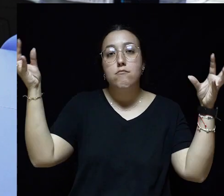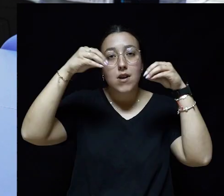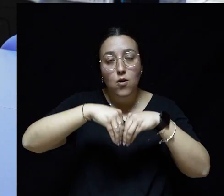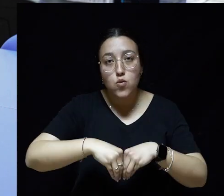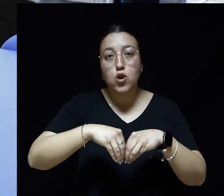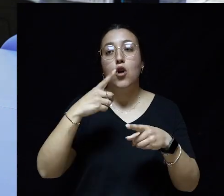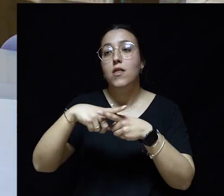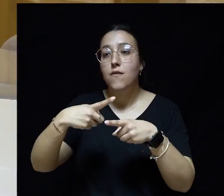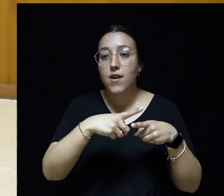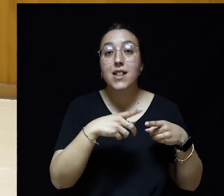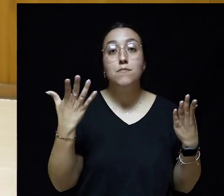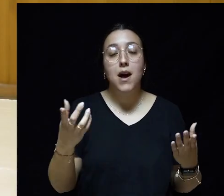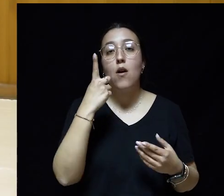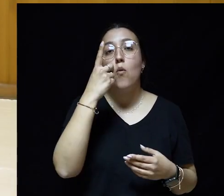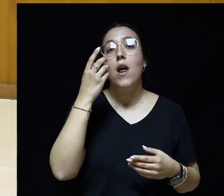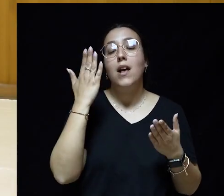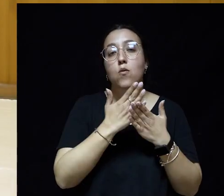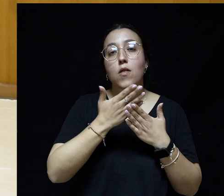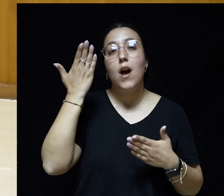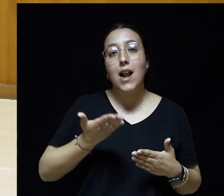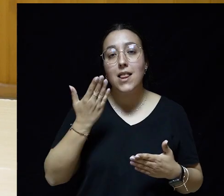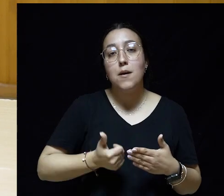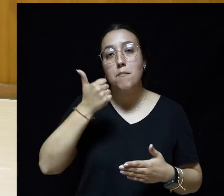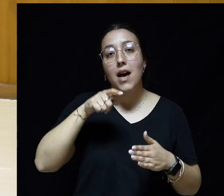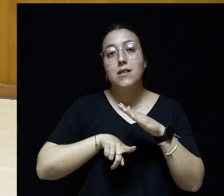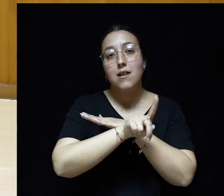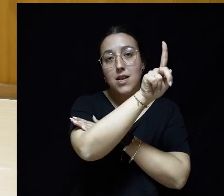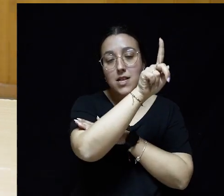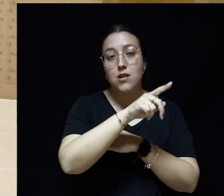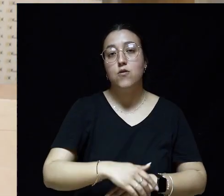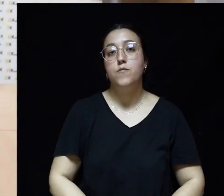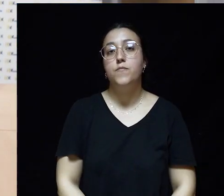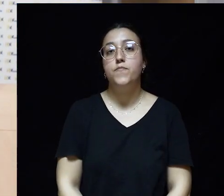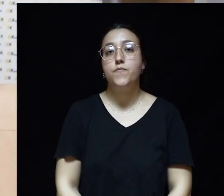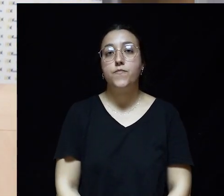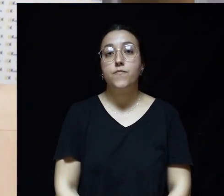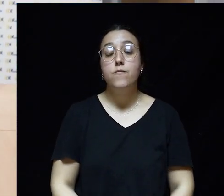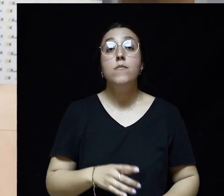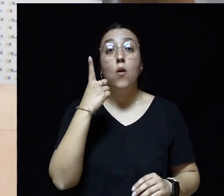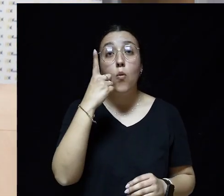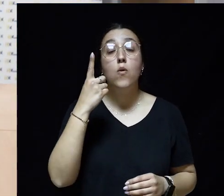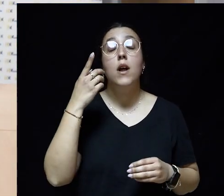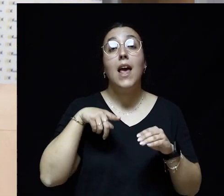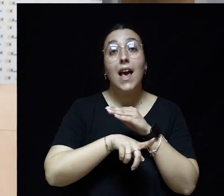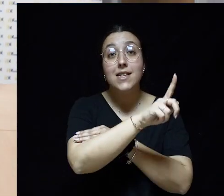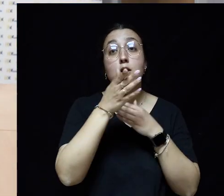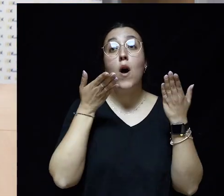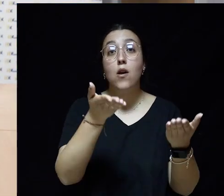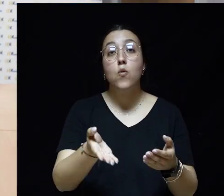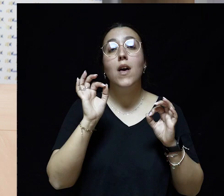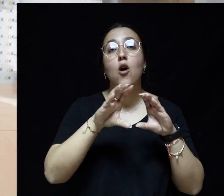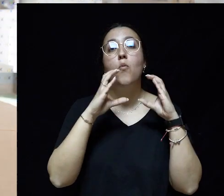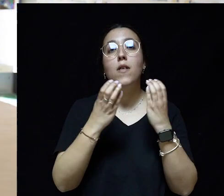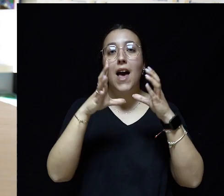forma de lograr la excelencia. Las comunidades de aprendizaje surgieron precisamente para afrontar los retos educativos de